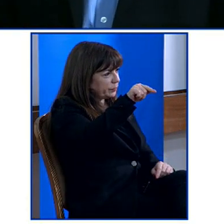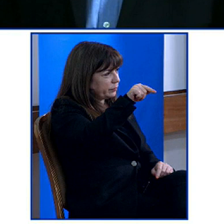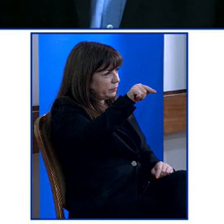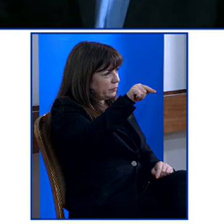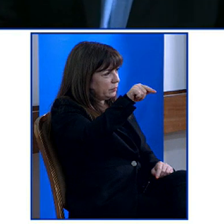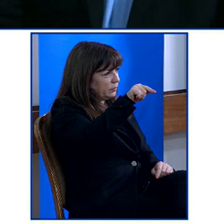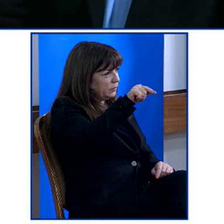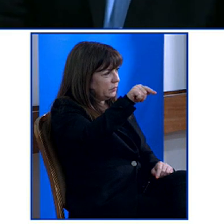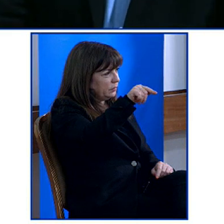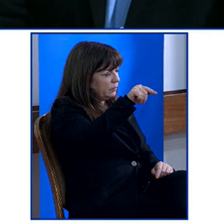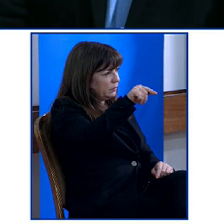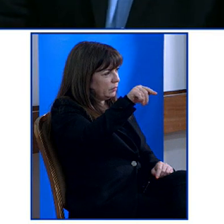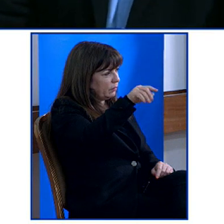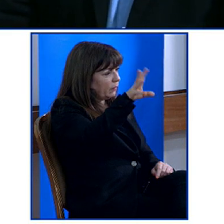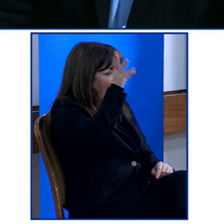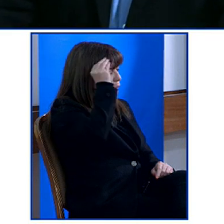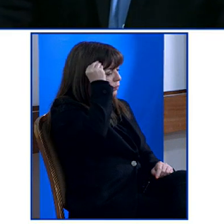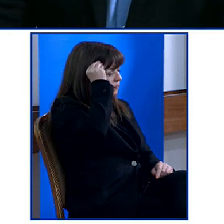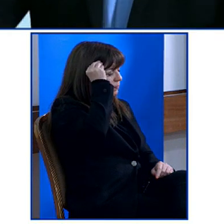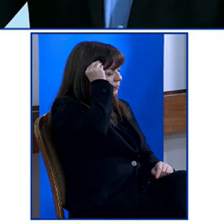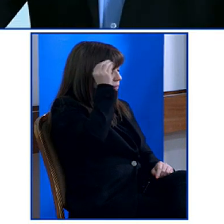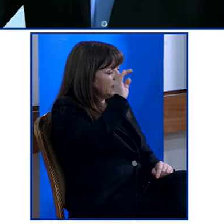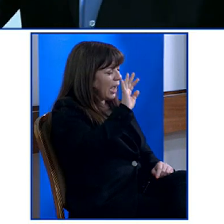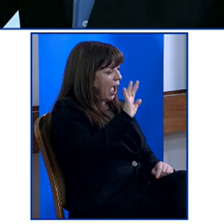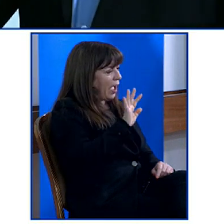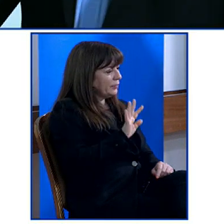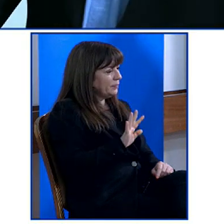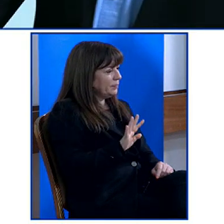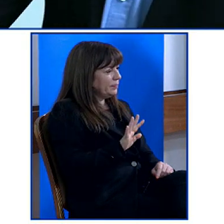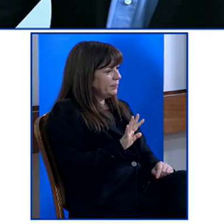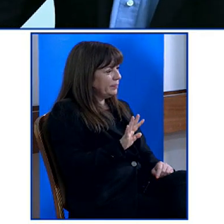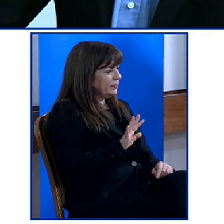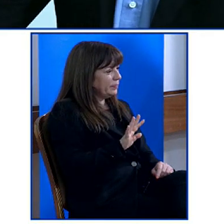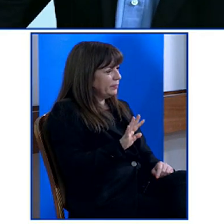esto de considerar las características